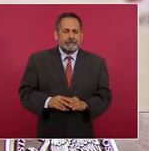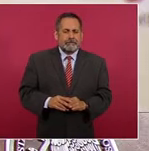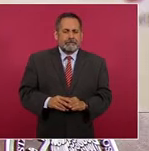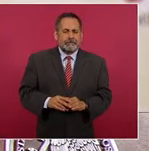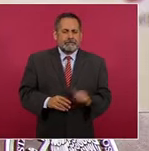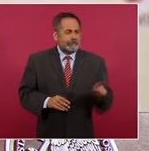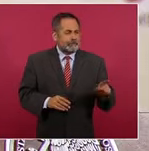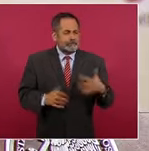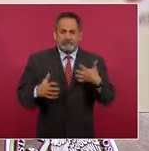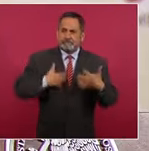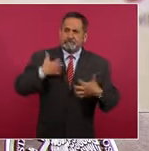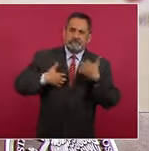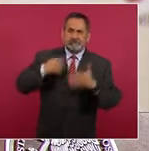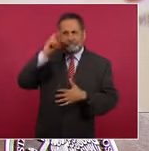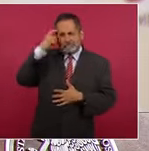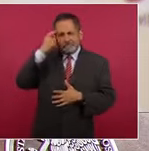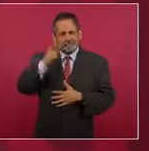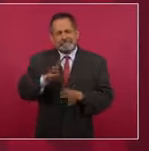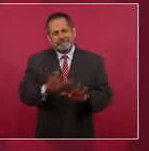No hay que enojarnos,